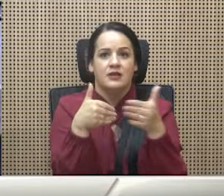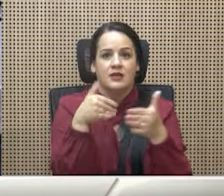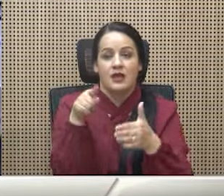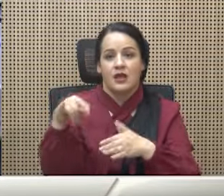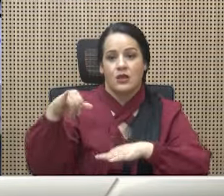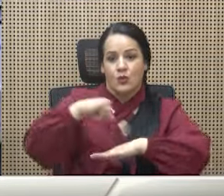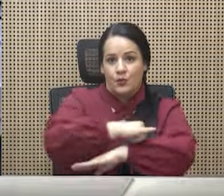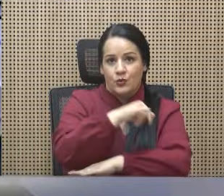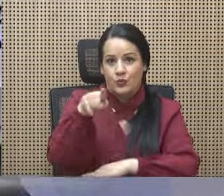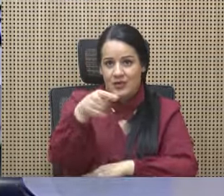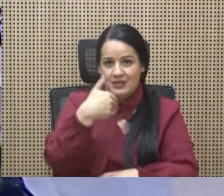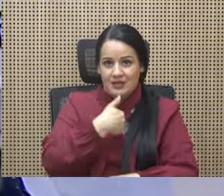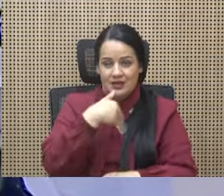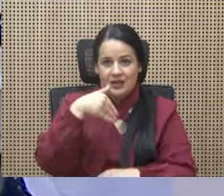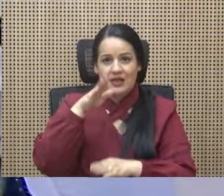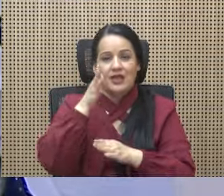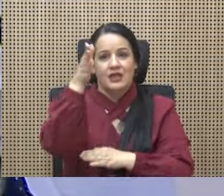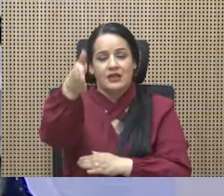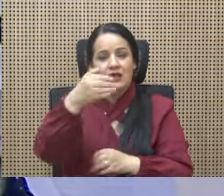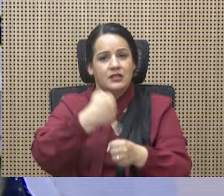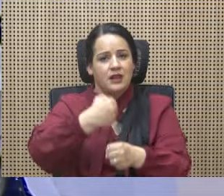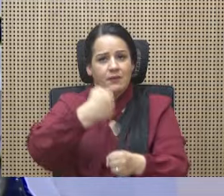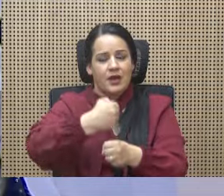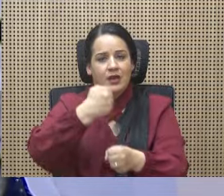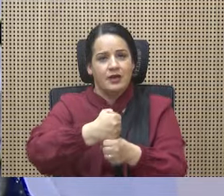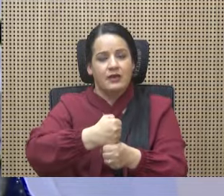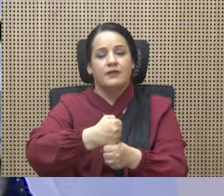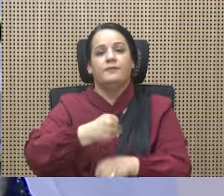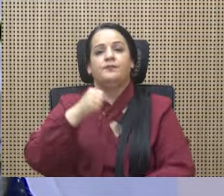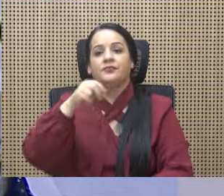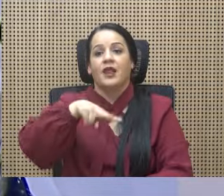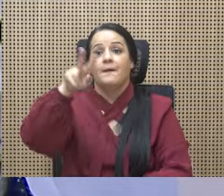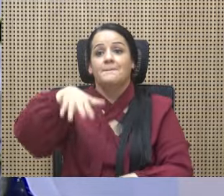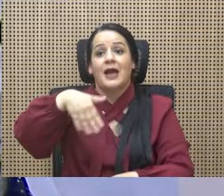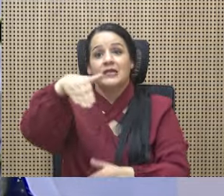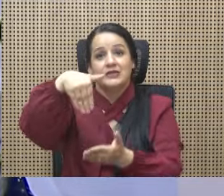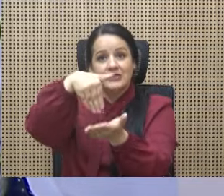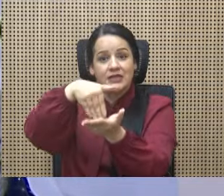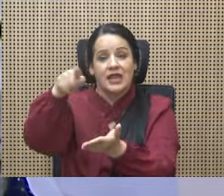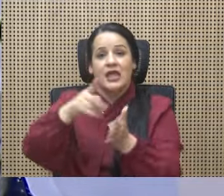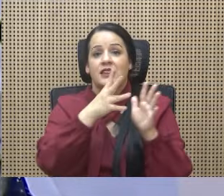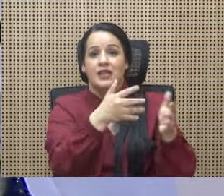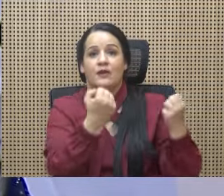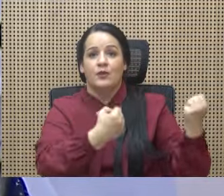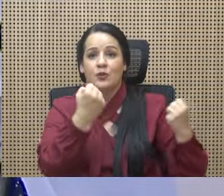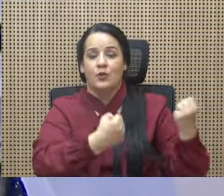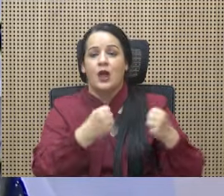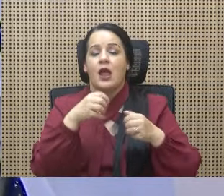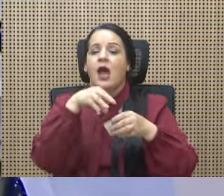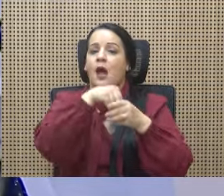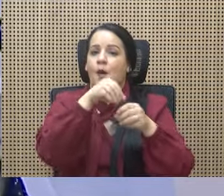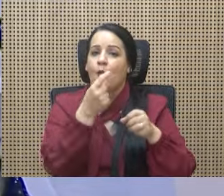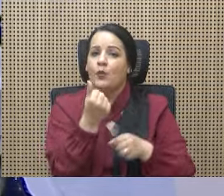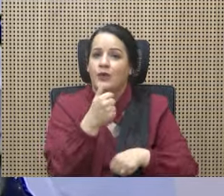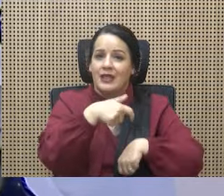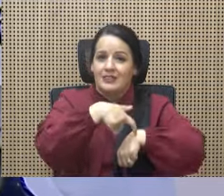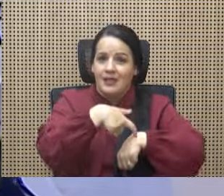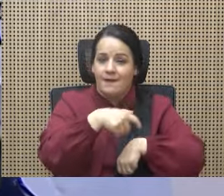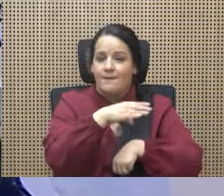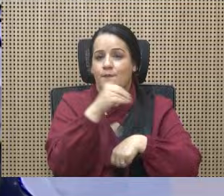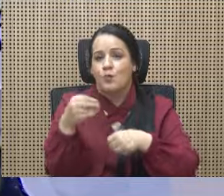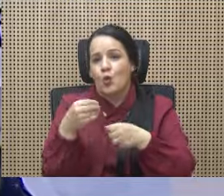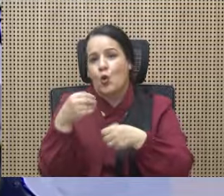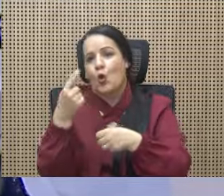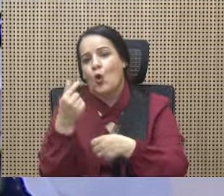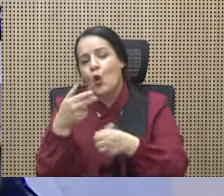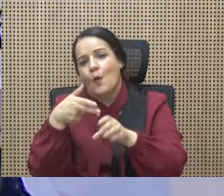usted que tiene que ir a trabajar a la meseta central Deje su vehículo ahorre tiempo y ahorre combustible para llegar a su trabajo